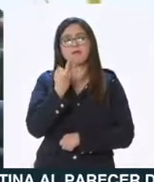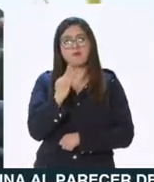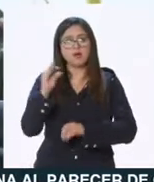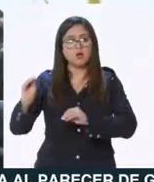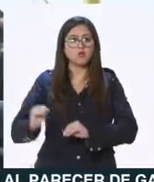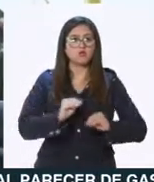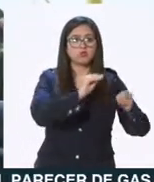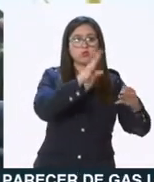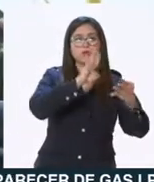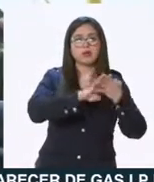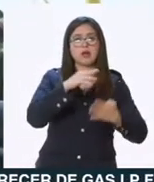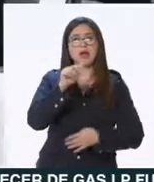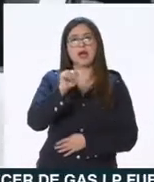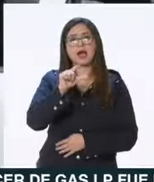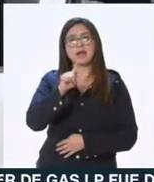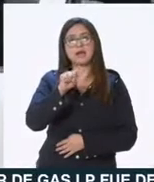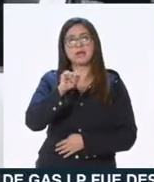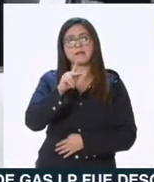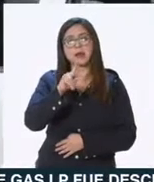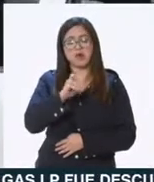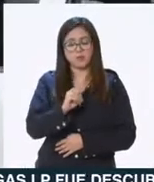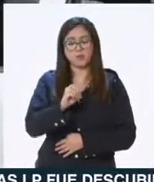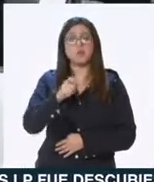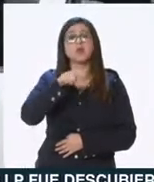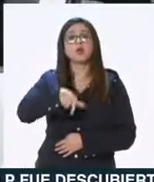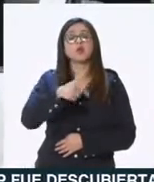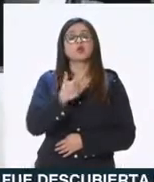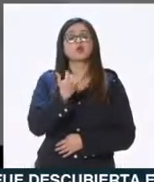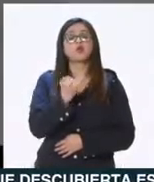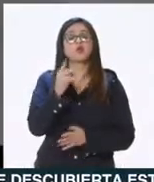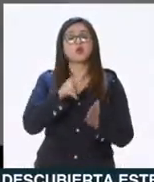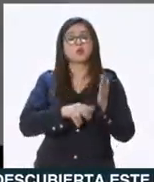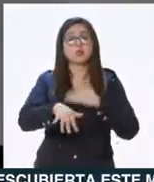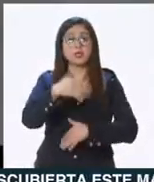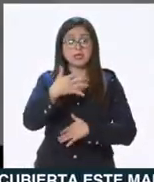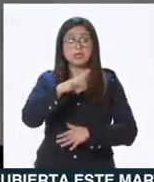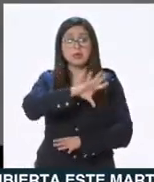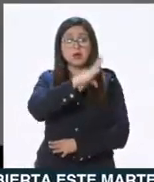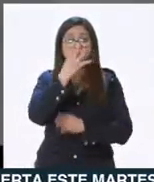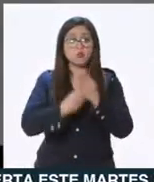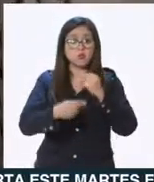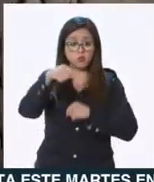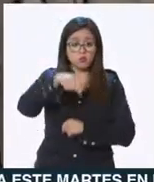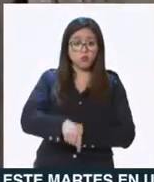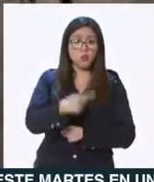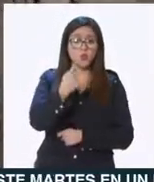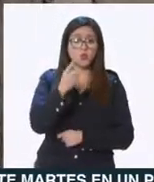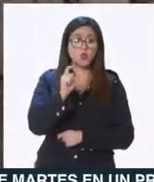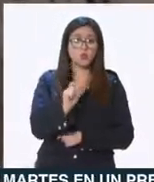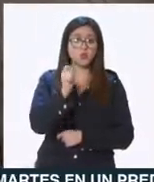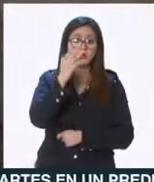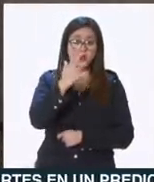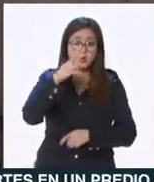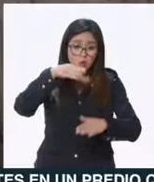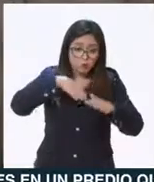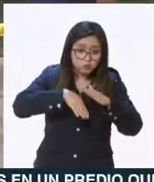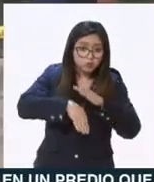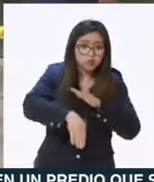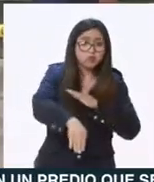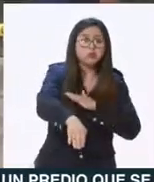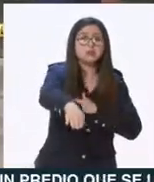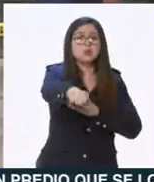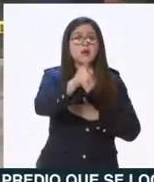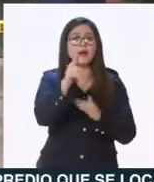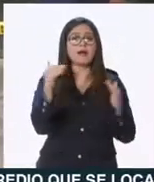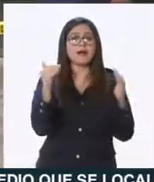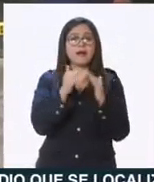llevado al penal del Altiplano. El 11 de julio de 2015 escapó a través de un túnel de 1.5 kilómetros que comunicaba su celda con una casa